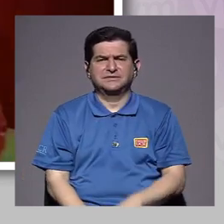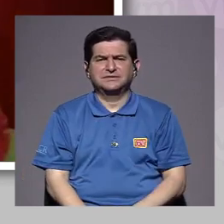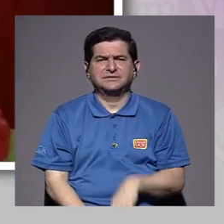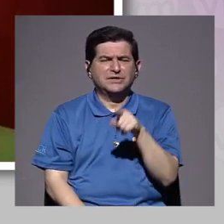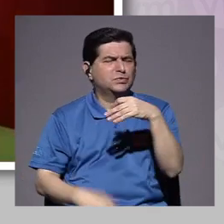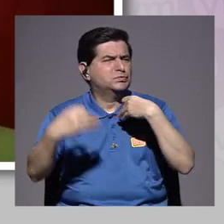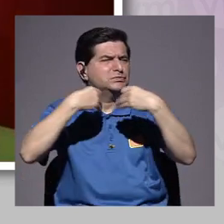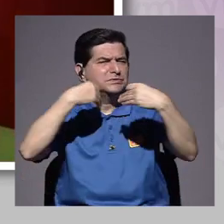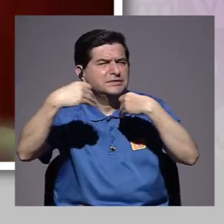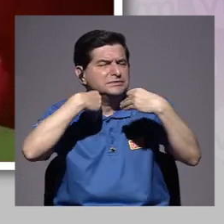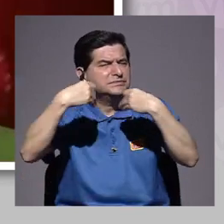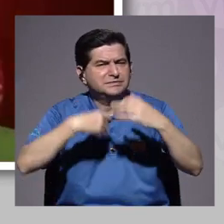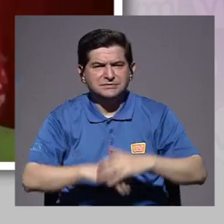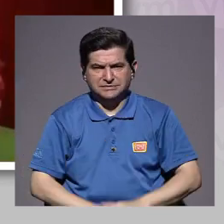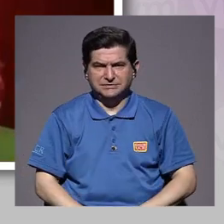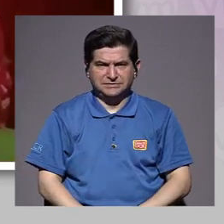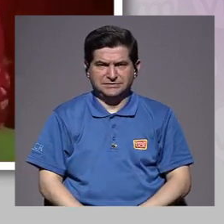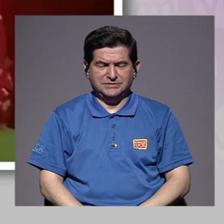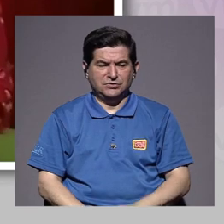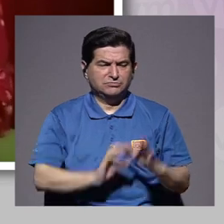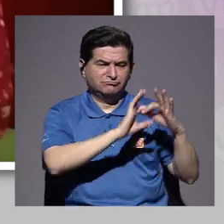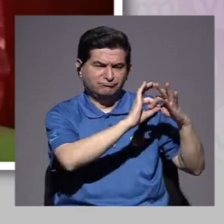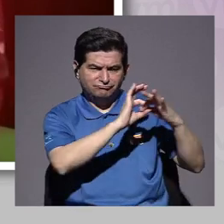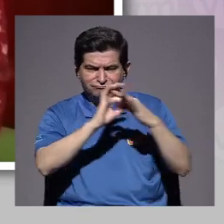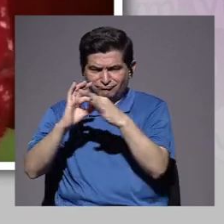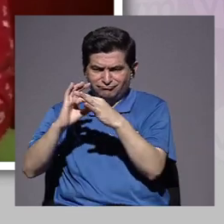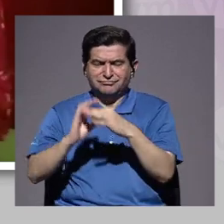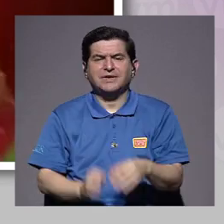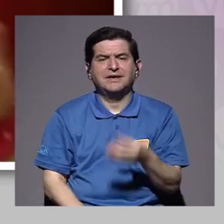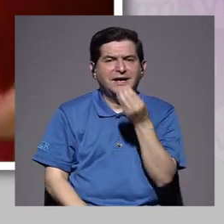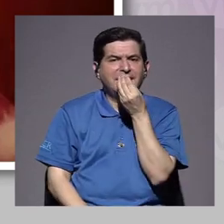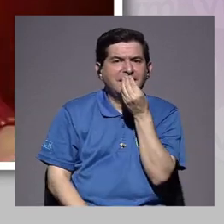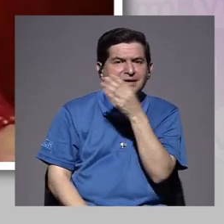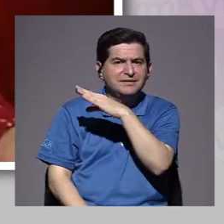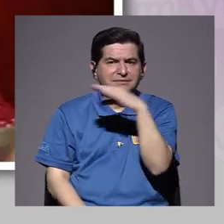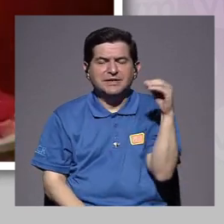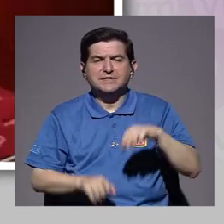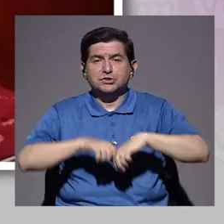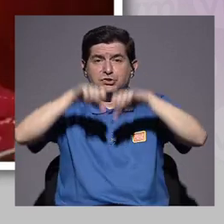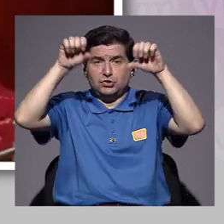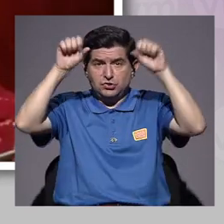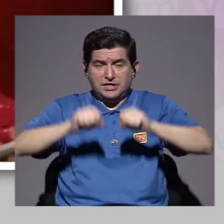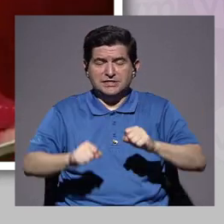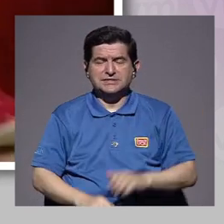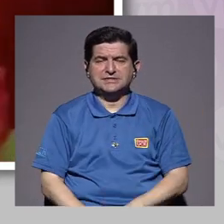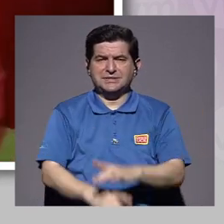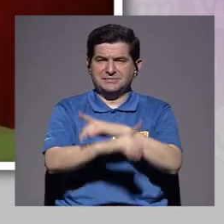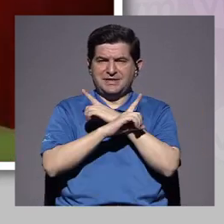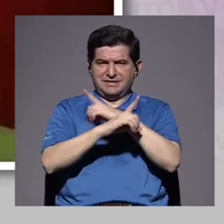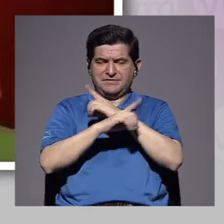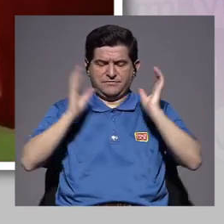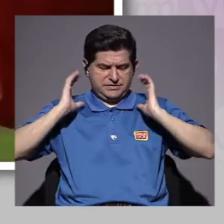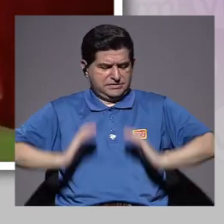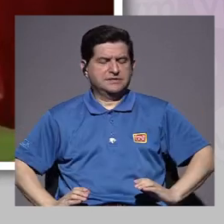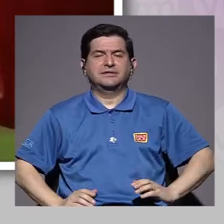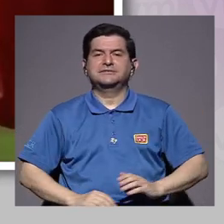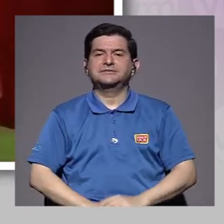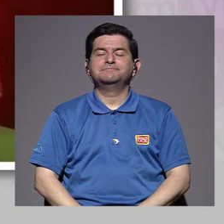tal vez explicar un poco cuál sería esta relación entre los alimentos y el sistema inmunológico, por favor?